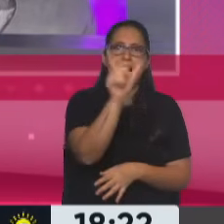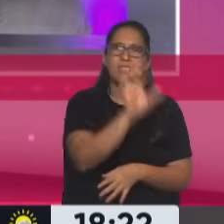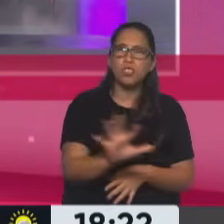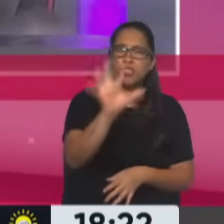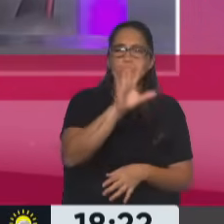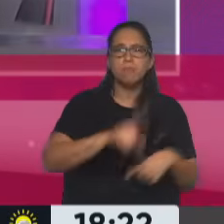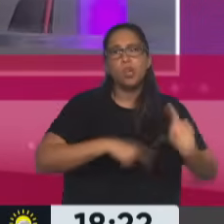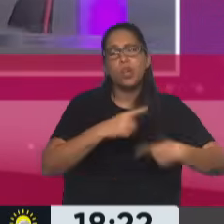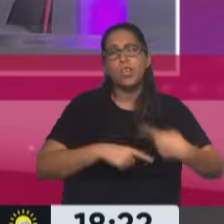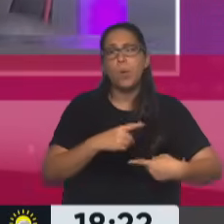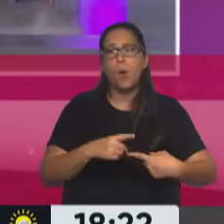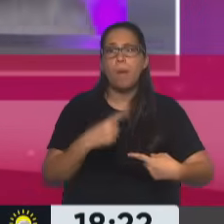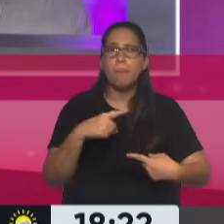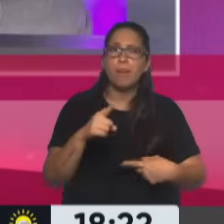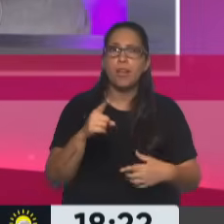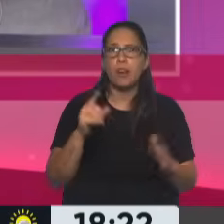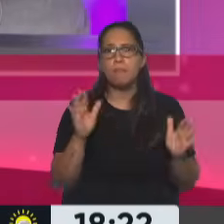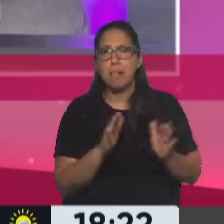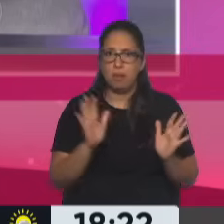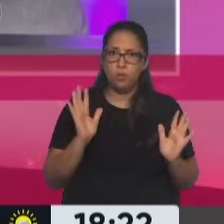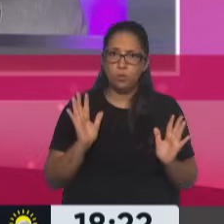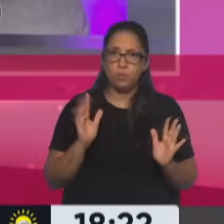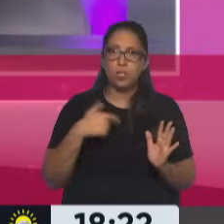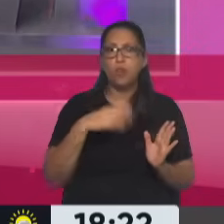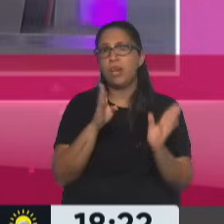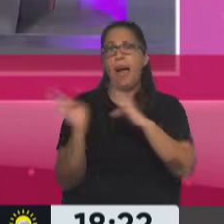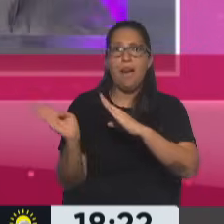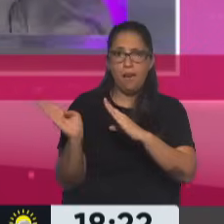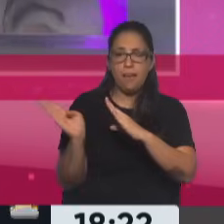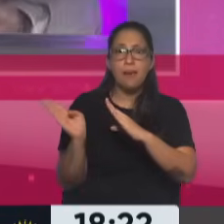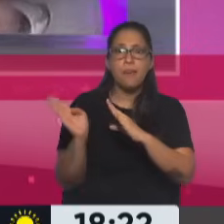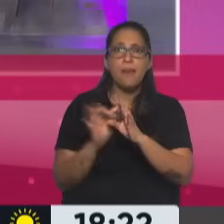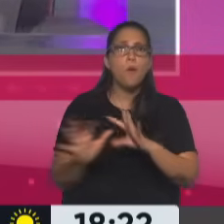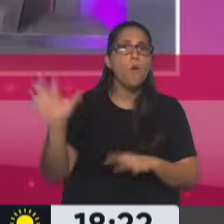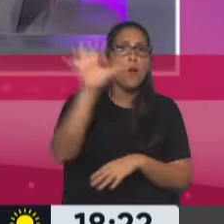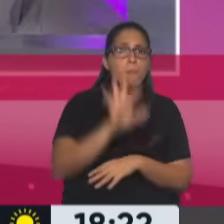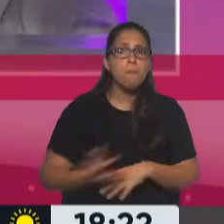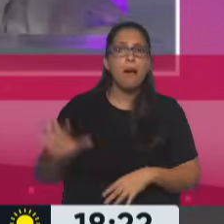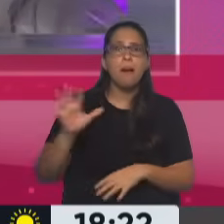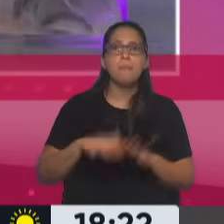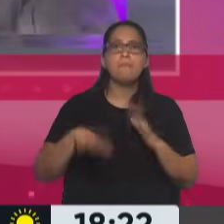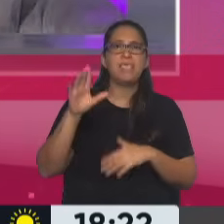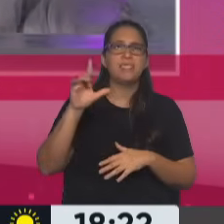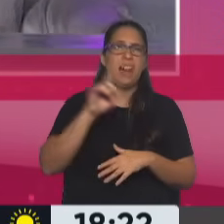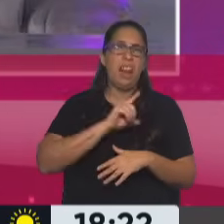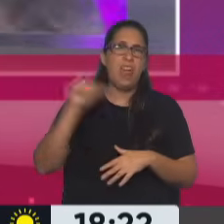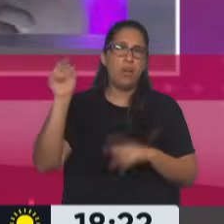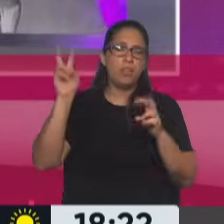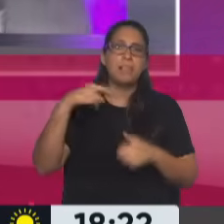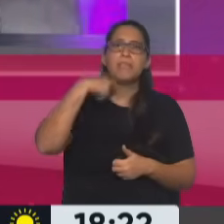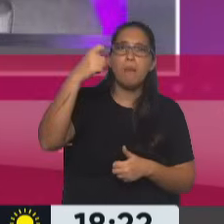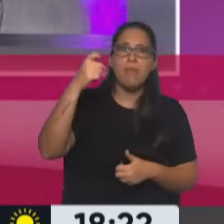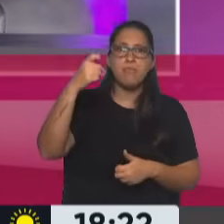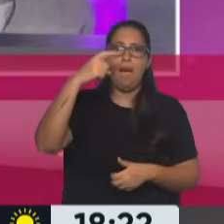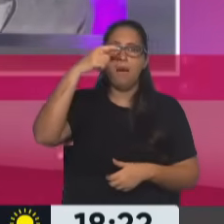pero con tiempos menores, y yo diría una Europa más alejada de todo eso, una España, una Portugal,